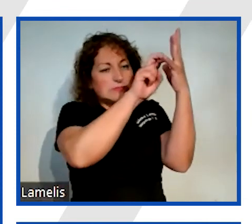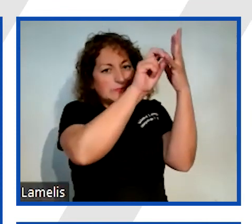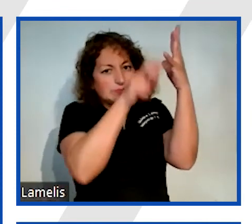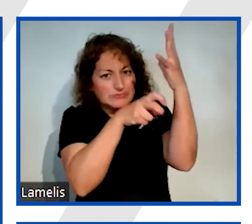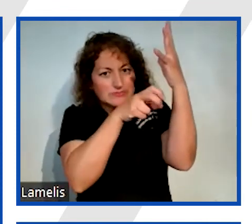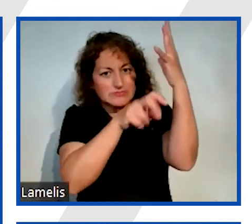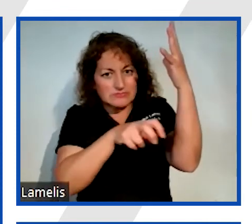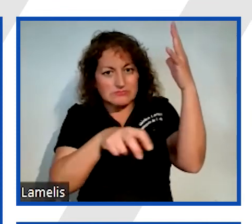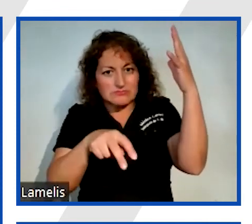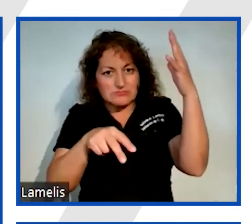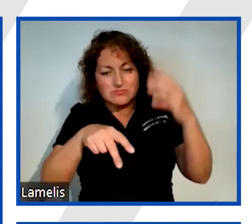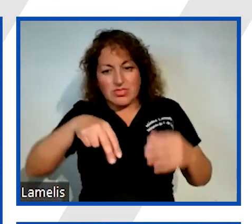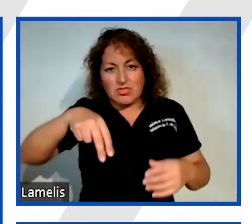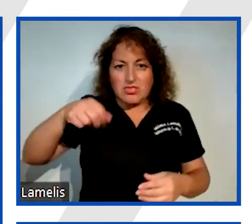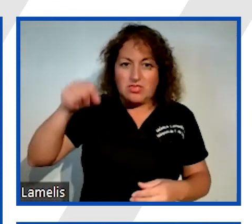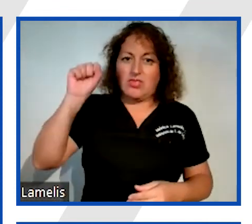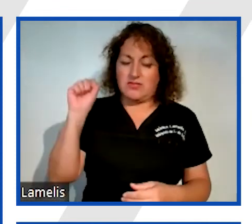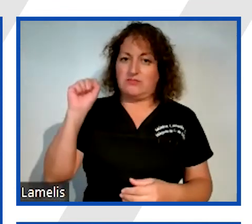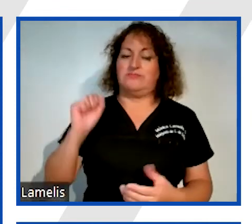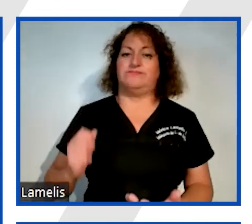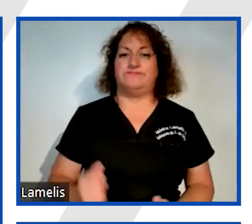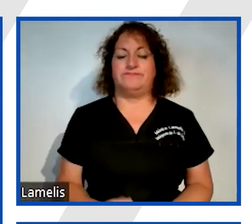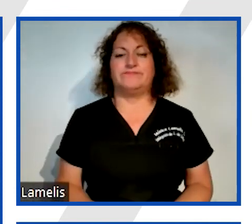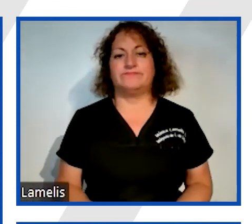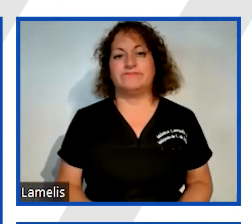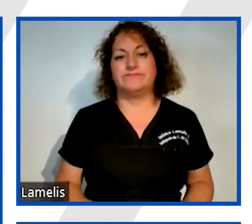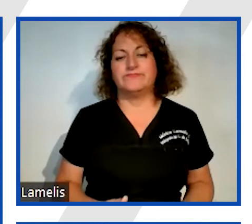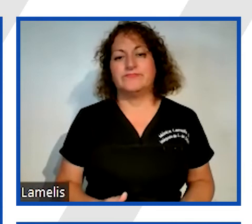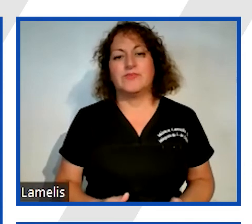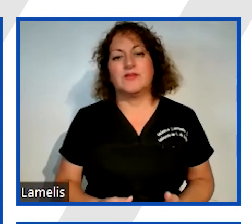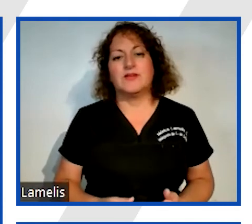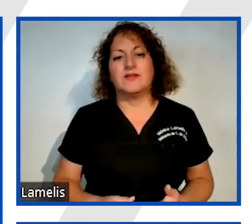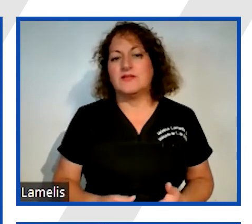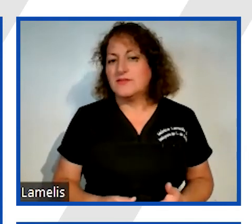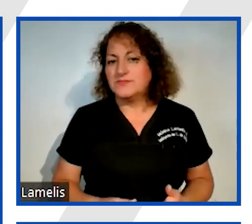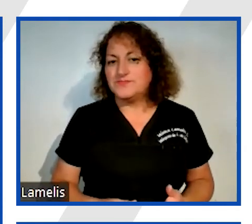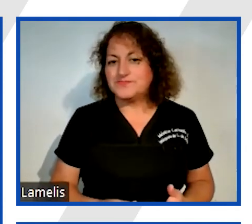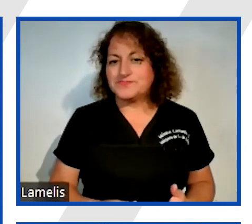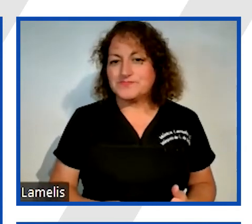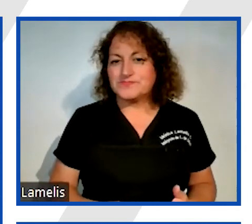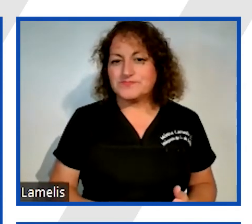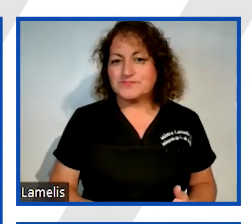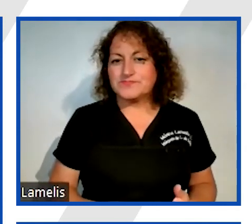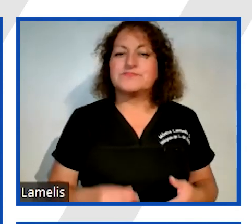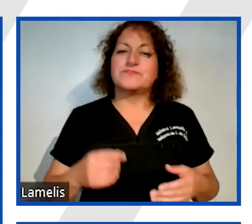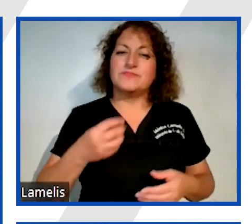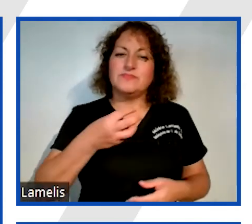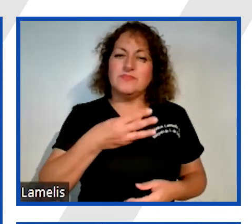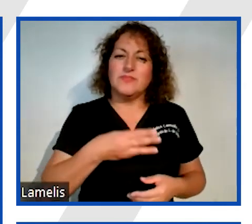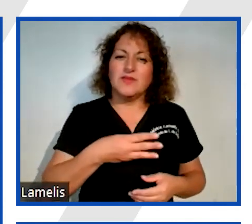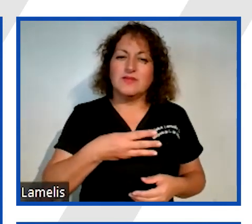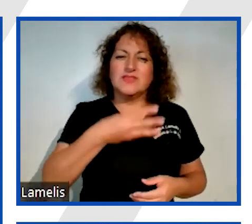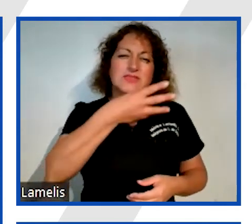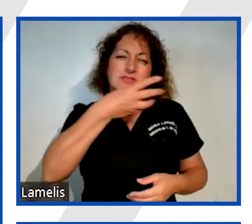una de las de los resúmenes más grandes porque todo es grande dos de tres puntos desde 6 solo 300 millones en